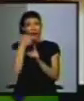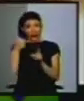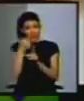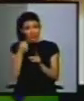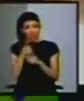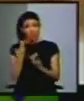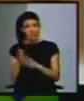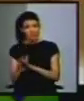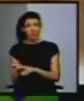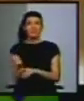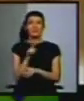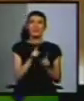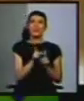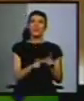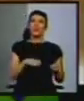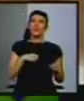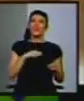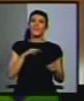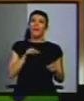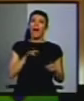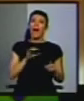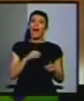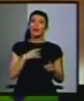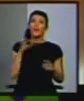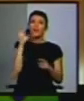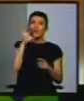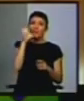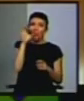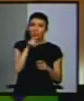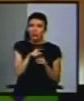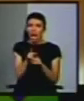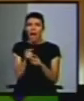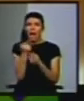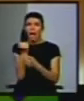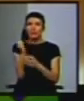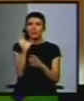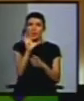Mario intenta buscar ayuda y recibe una patada voladora.